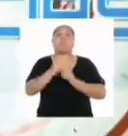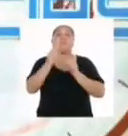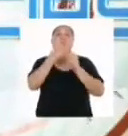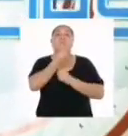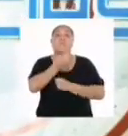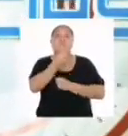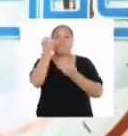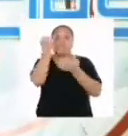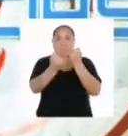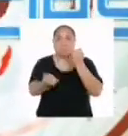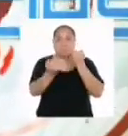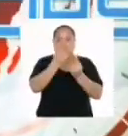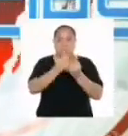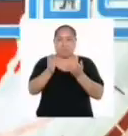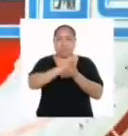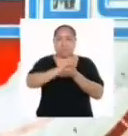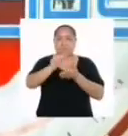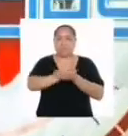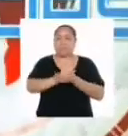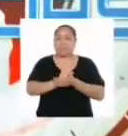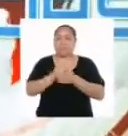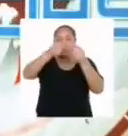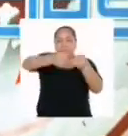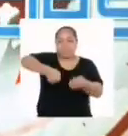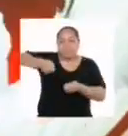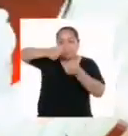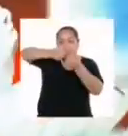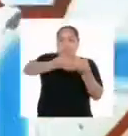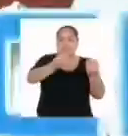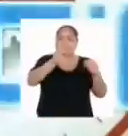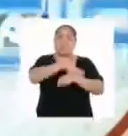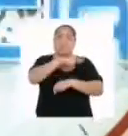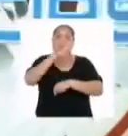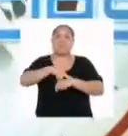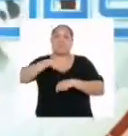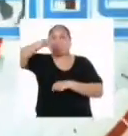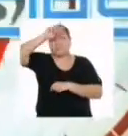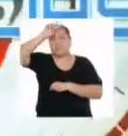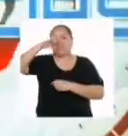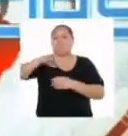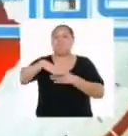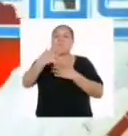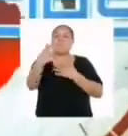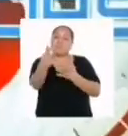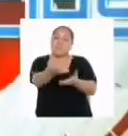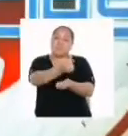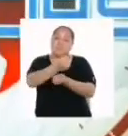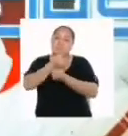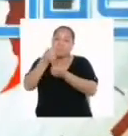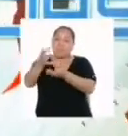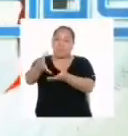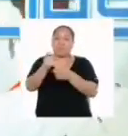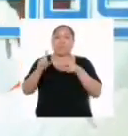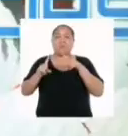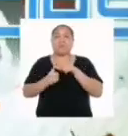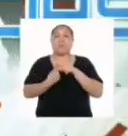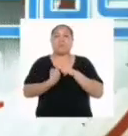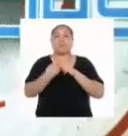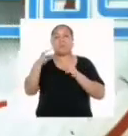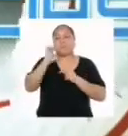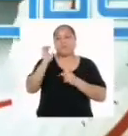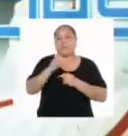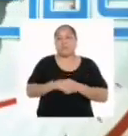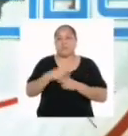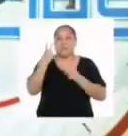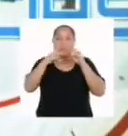Diciembre es el último mes de siembra en muchas regiones del Perú y se da paso a la cosecha que se inicia a principios de año y